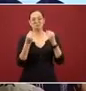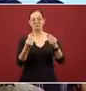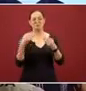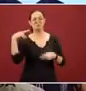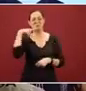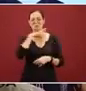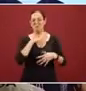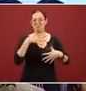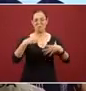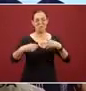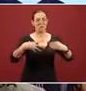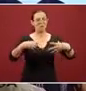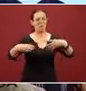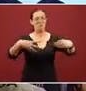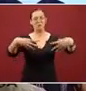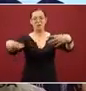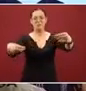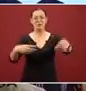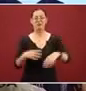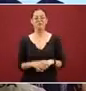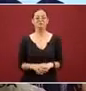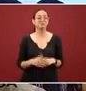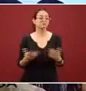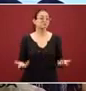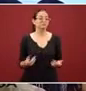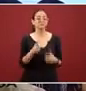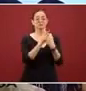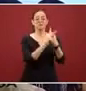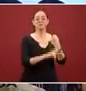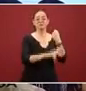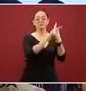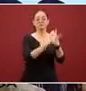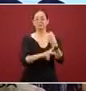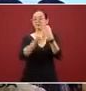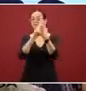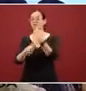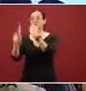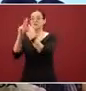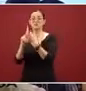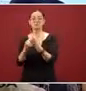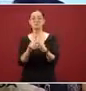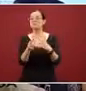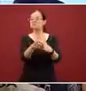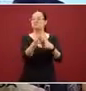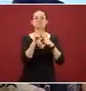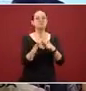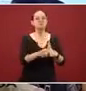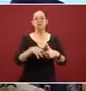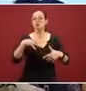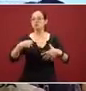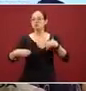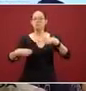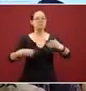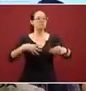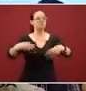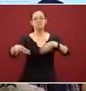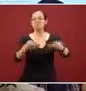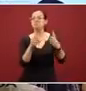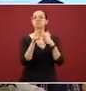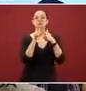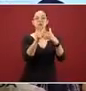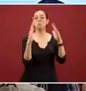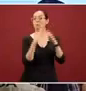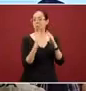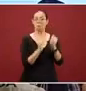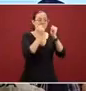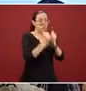del número de casos. Hoy estos países están prácticamente duplicando el número de casos cada 2 días, un